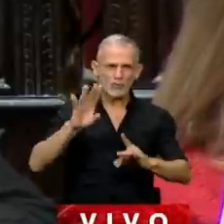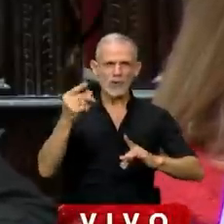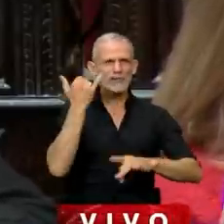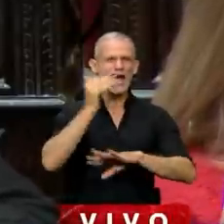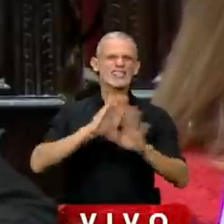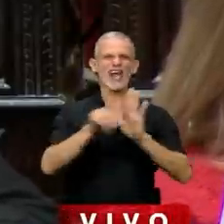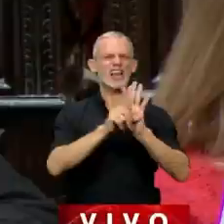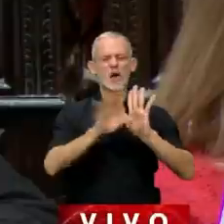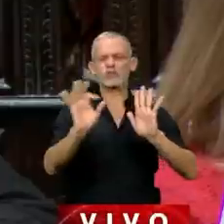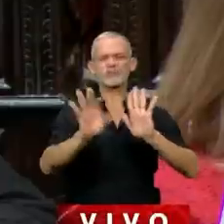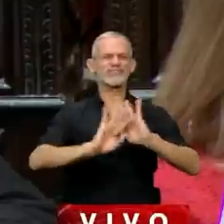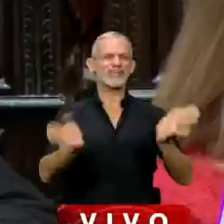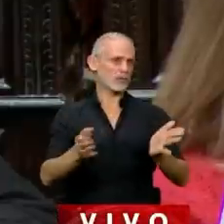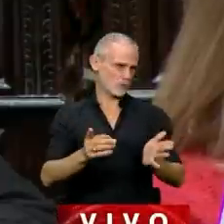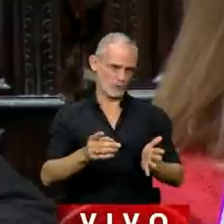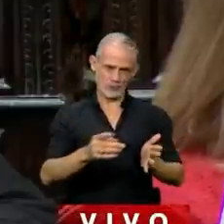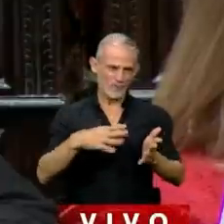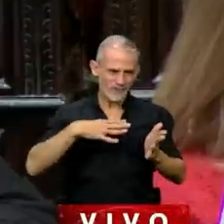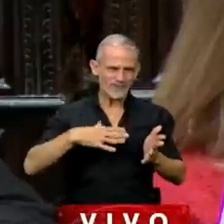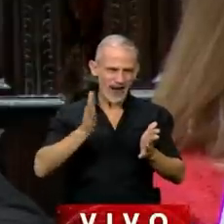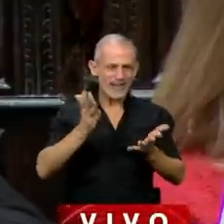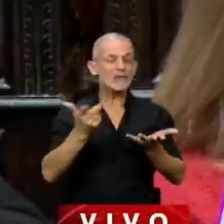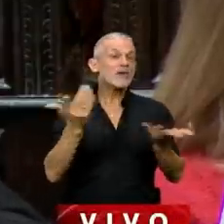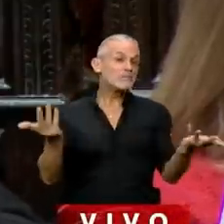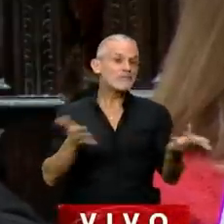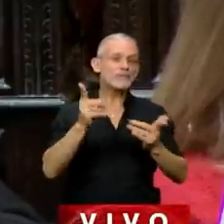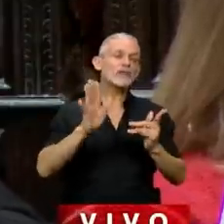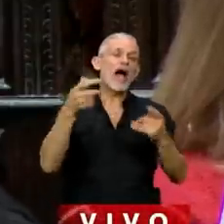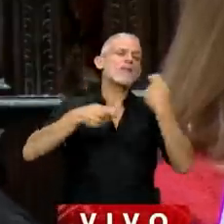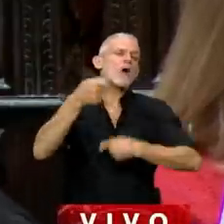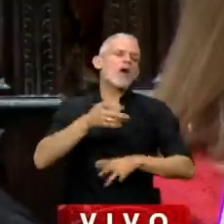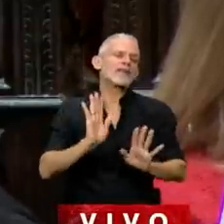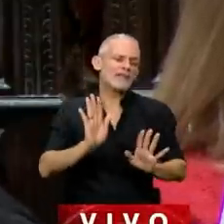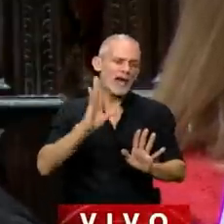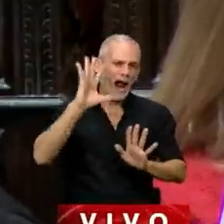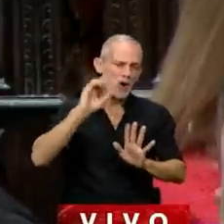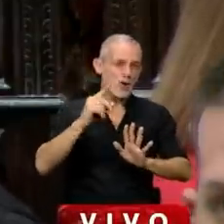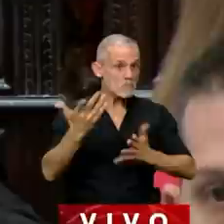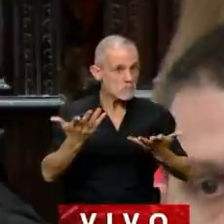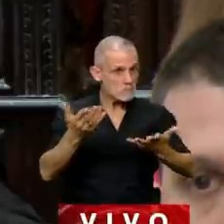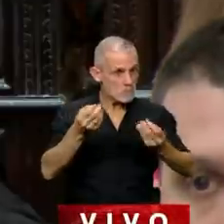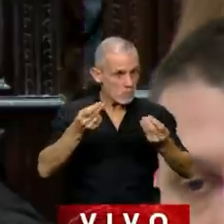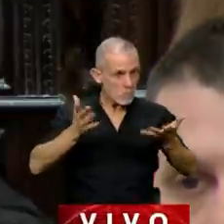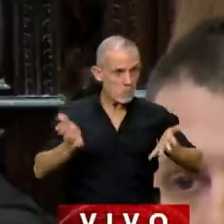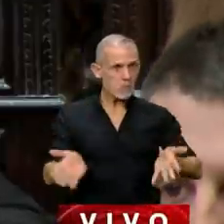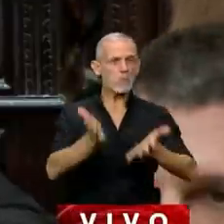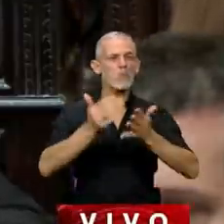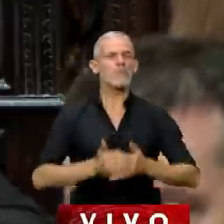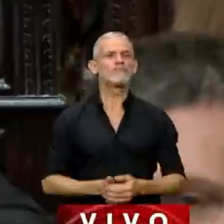de esta ley particularmente, pero en definitiva es un aporte bien interesante, bien